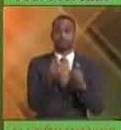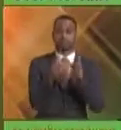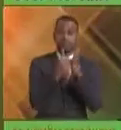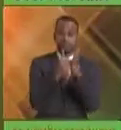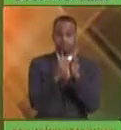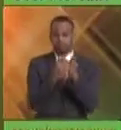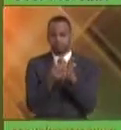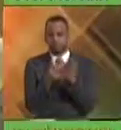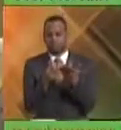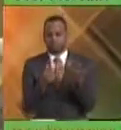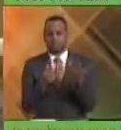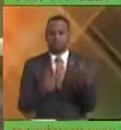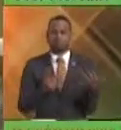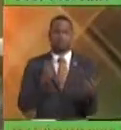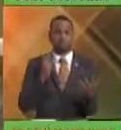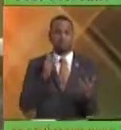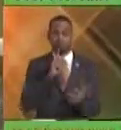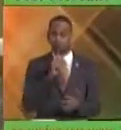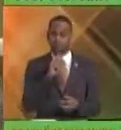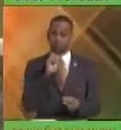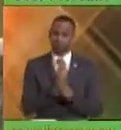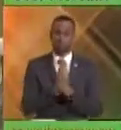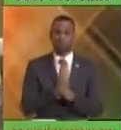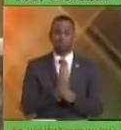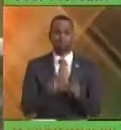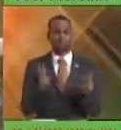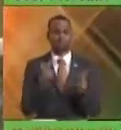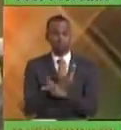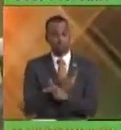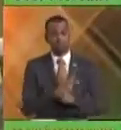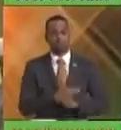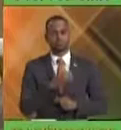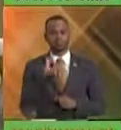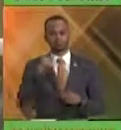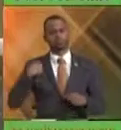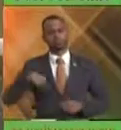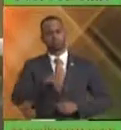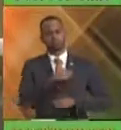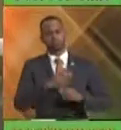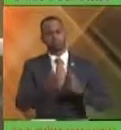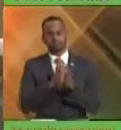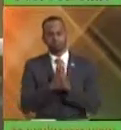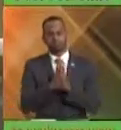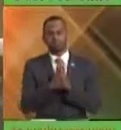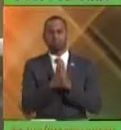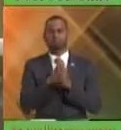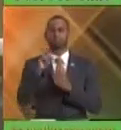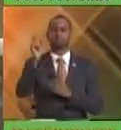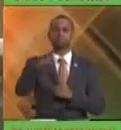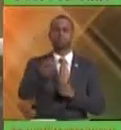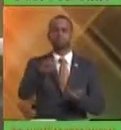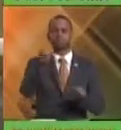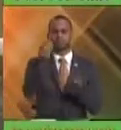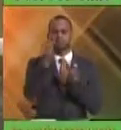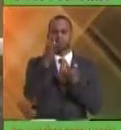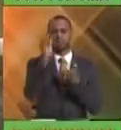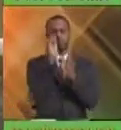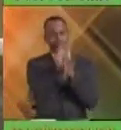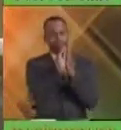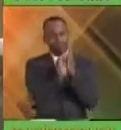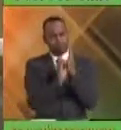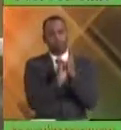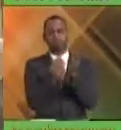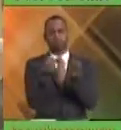importantísimo entonces ahí donde uno necesita datos de lo que estamos reclamando como como sociedad necesita información para poder tomar